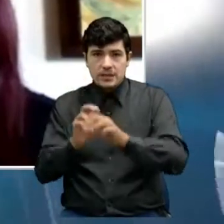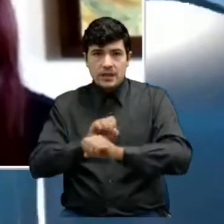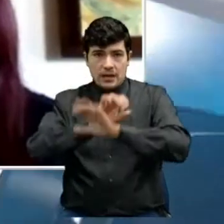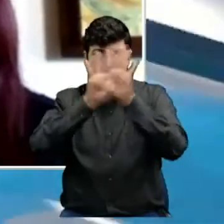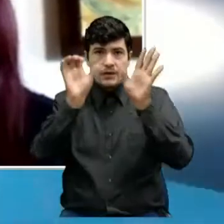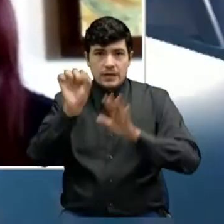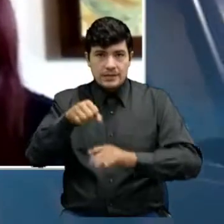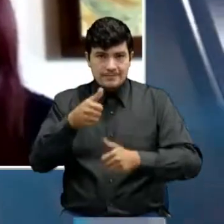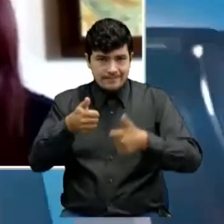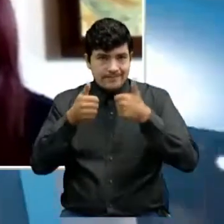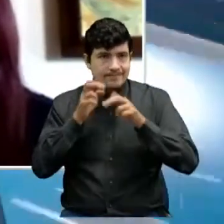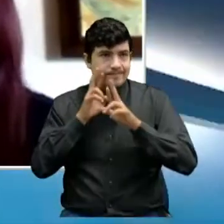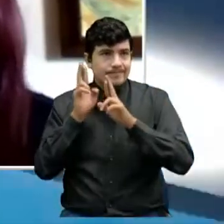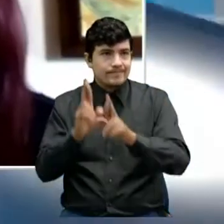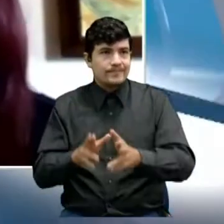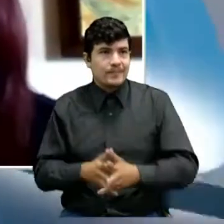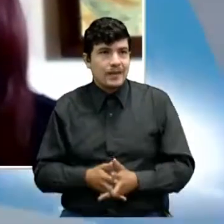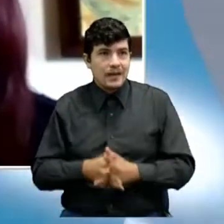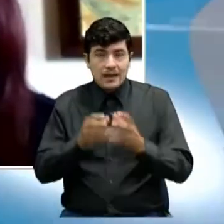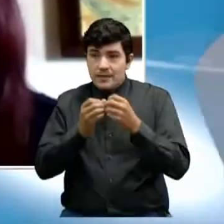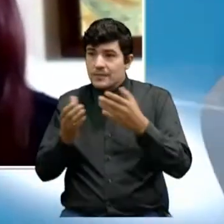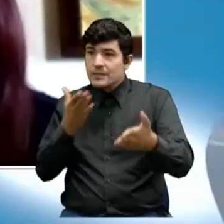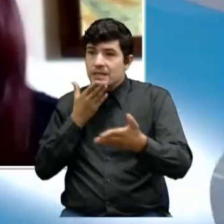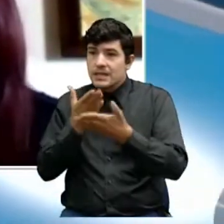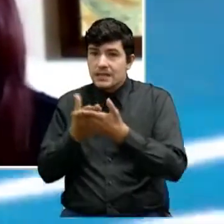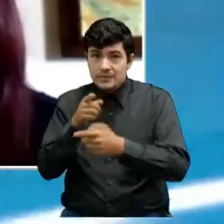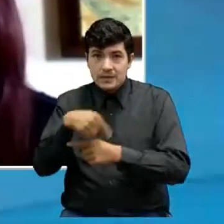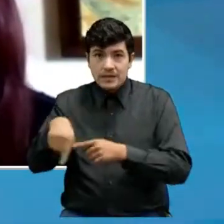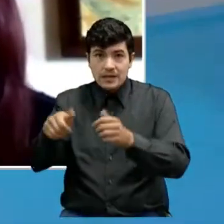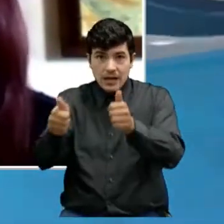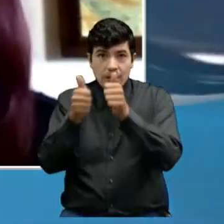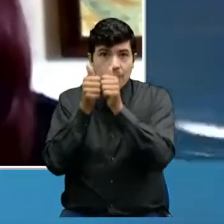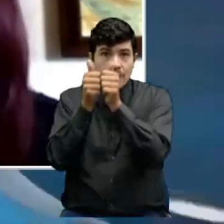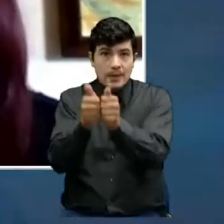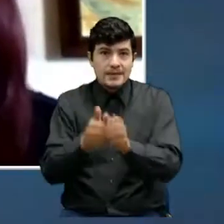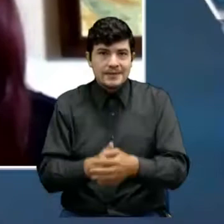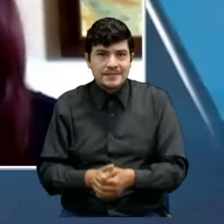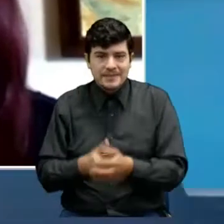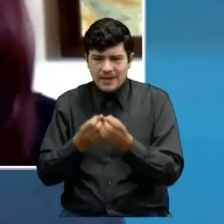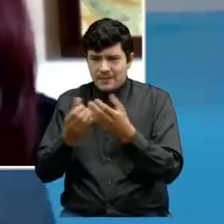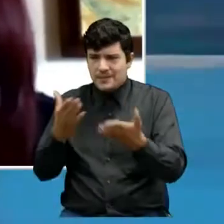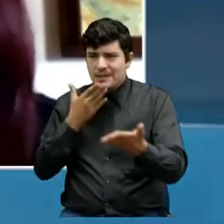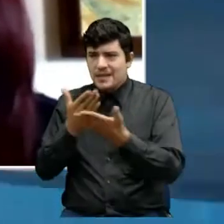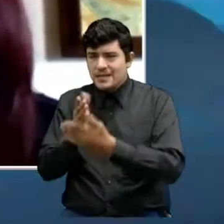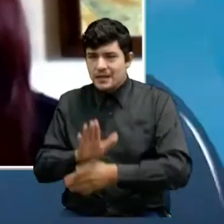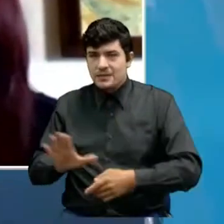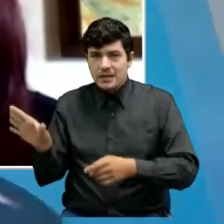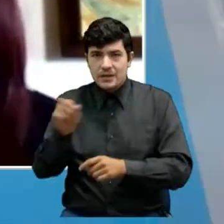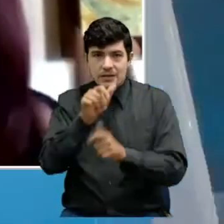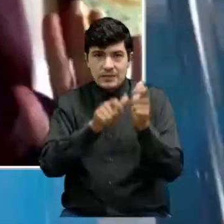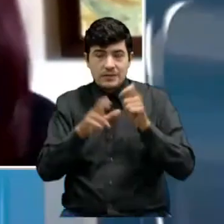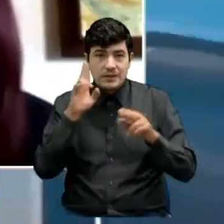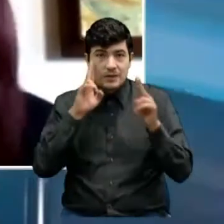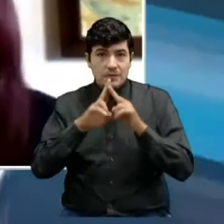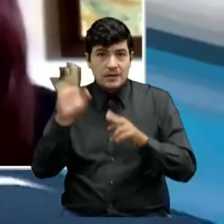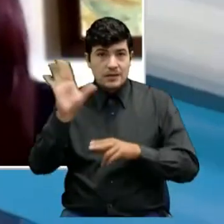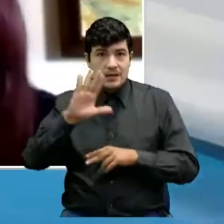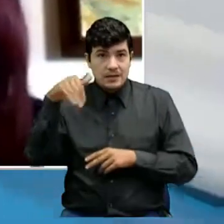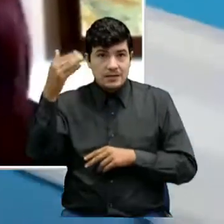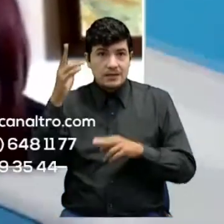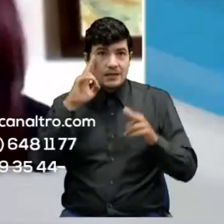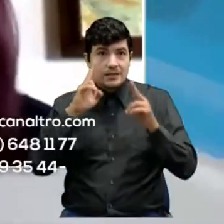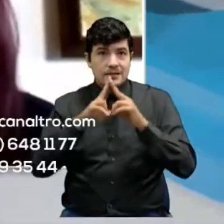como siempre. Perfecto. Doctora Ingrid, muchas gracias por habernos acompañado. Muchas gracias a ustedes y a todos los televidentes. Hasta luego, doctora